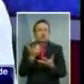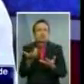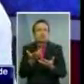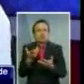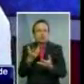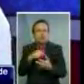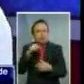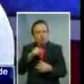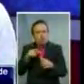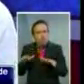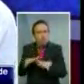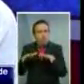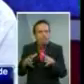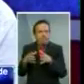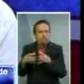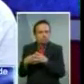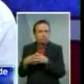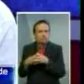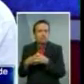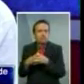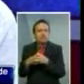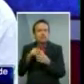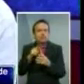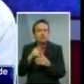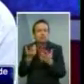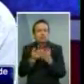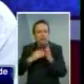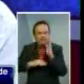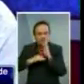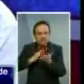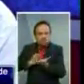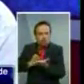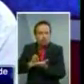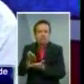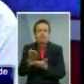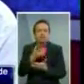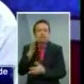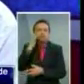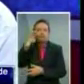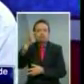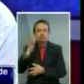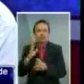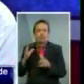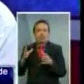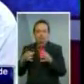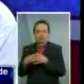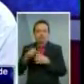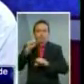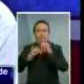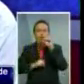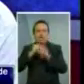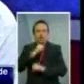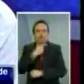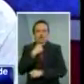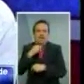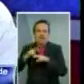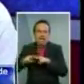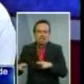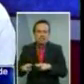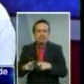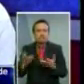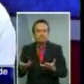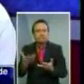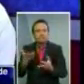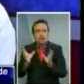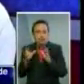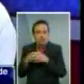militancia dentro de este movimiento y sentar las bases de lo que va a ser el futuro partido político que nosotros queremos formar. Partido político que por